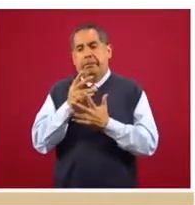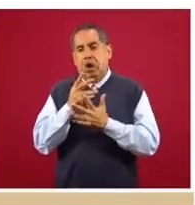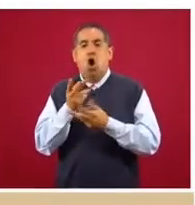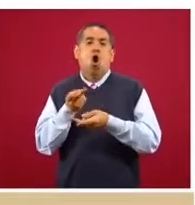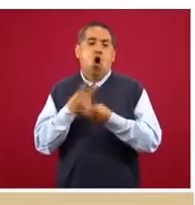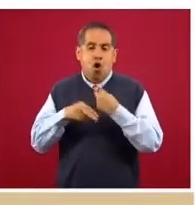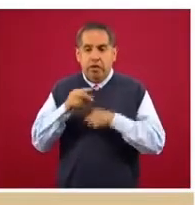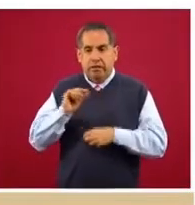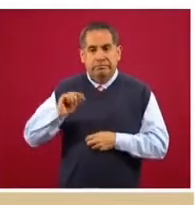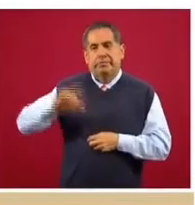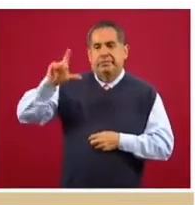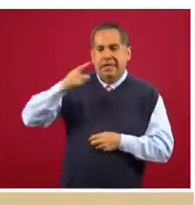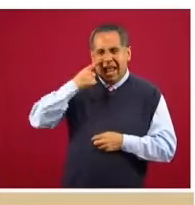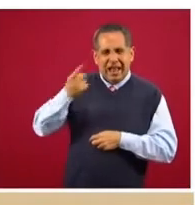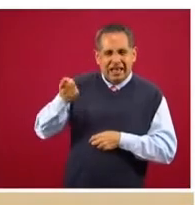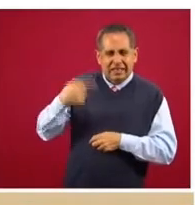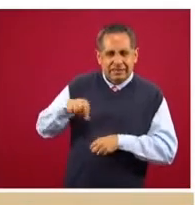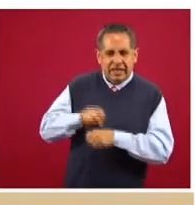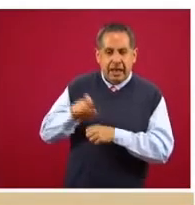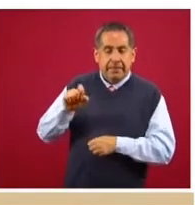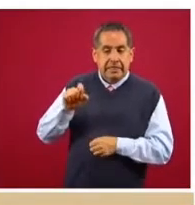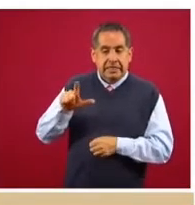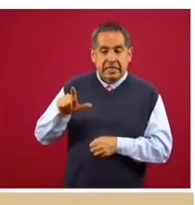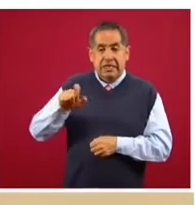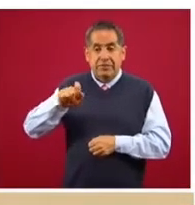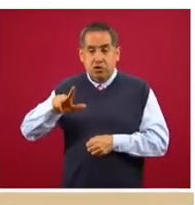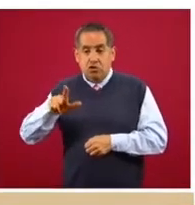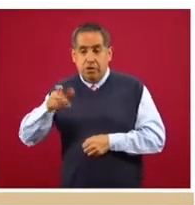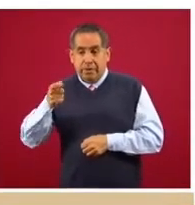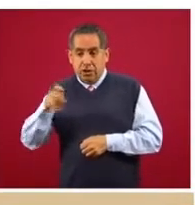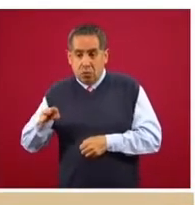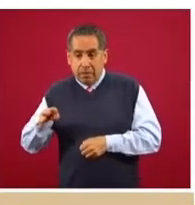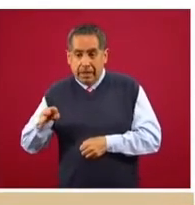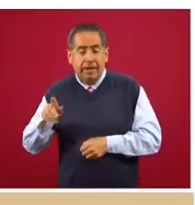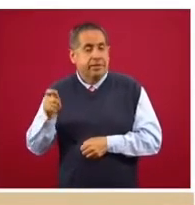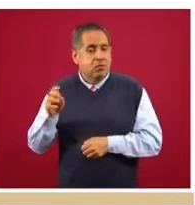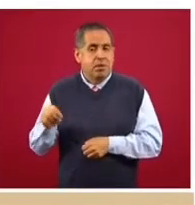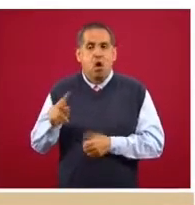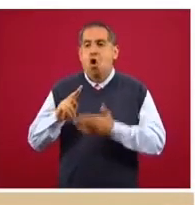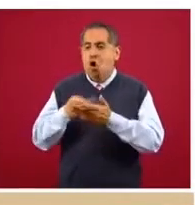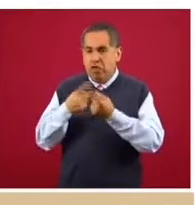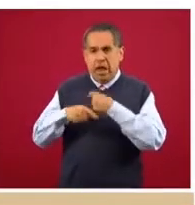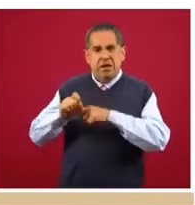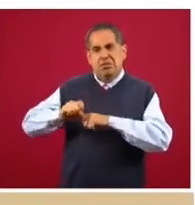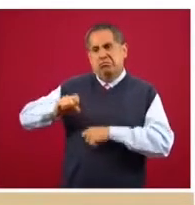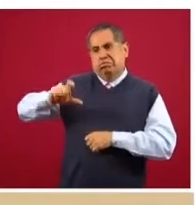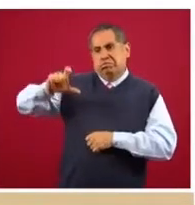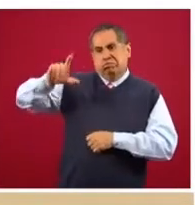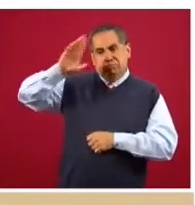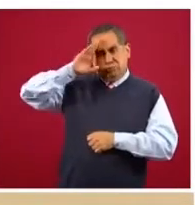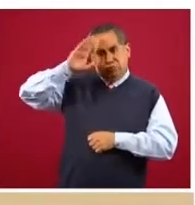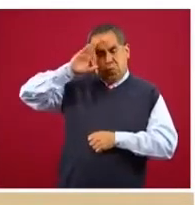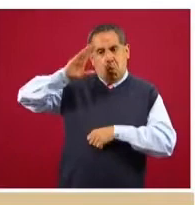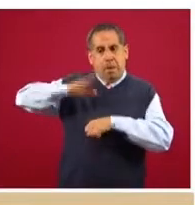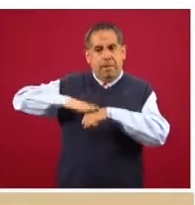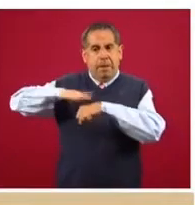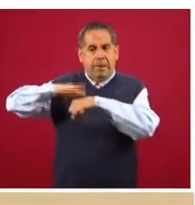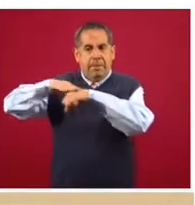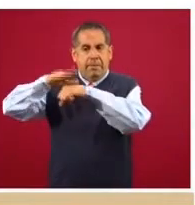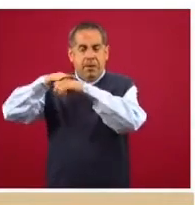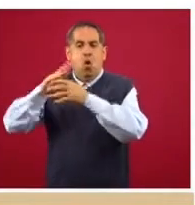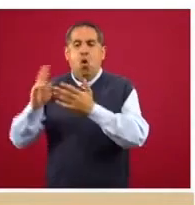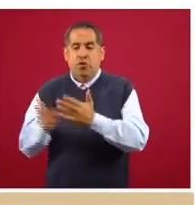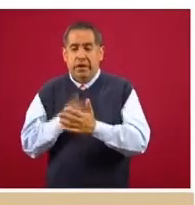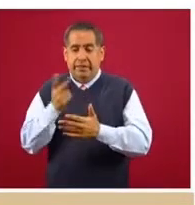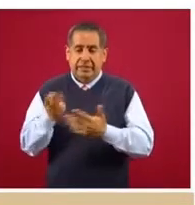cómo ustedes como en la semana 27 y 28 y 29 esta tendencia nuevamente se revierte y otra vez va para el alza.